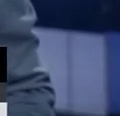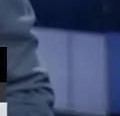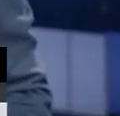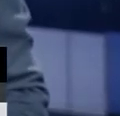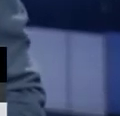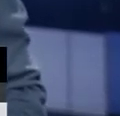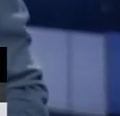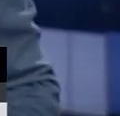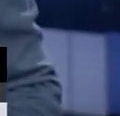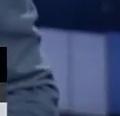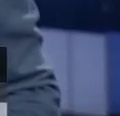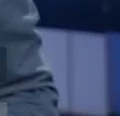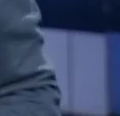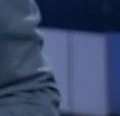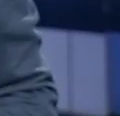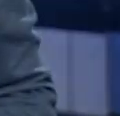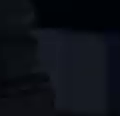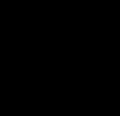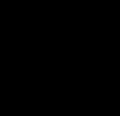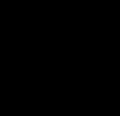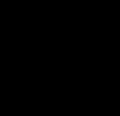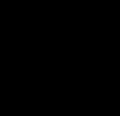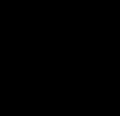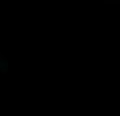punto. Arrancamos esta edición de hoy.